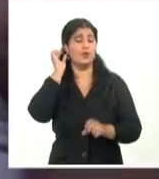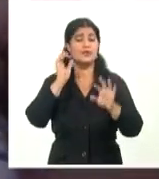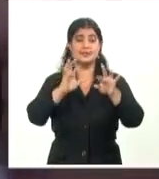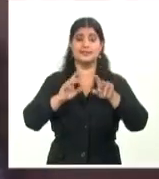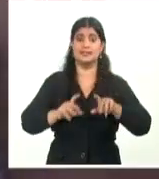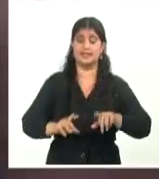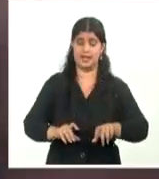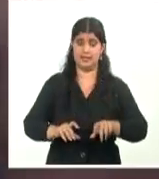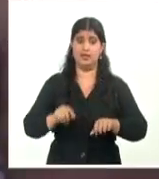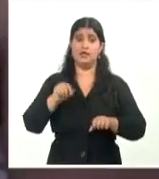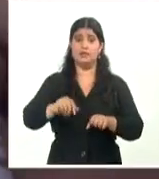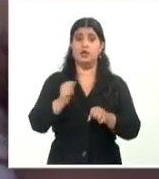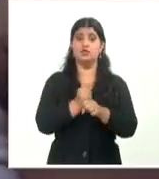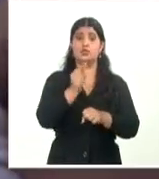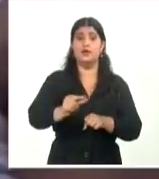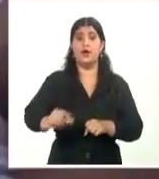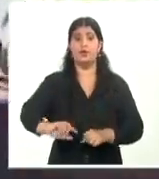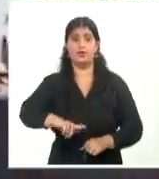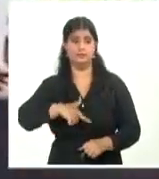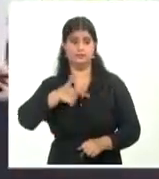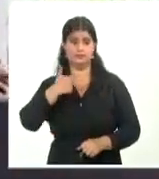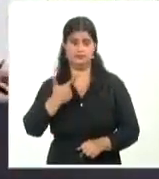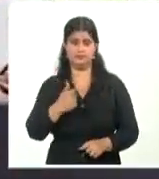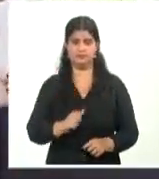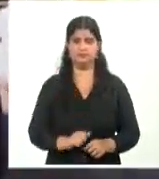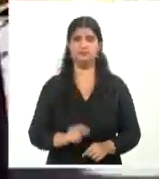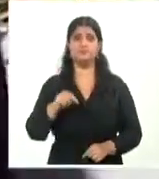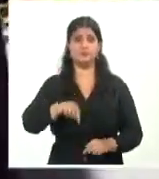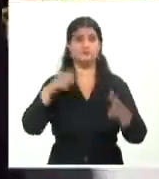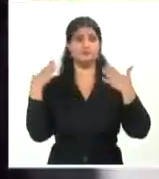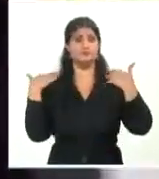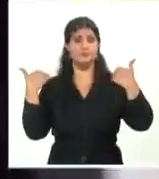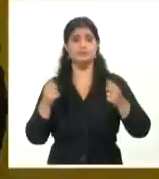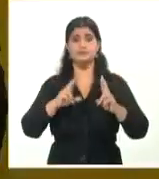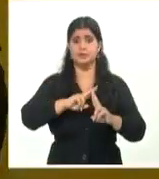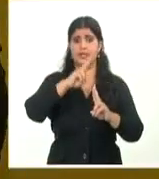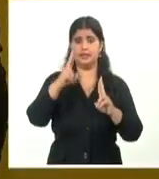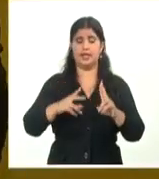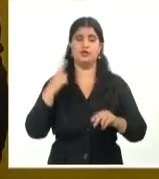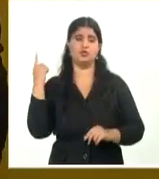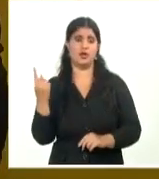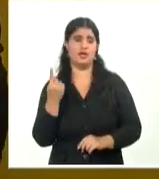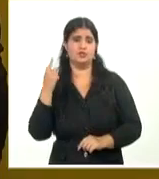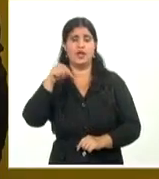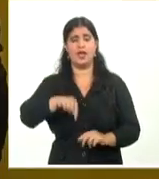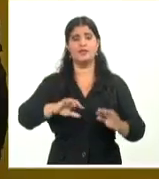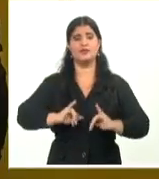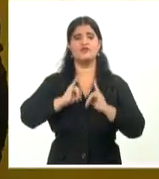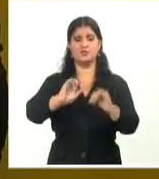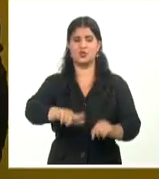de la Cultura, Nereida López, actual directora del Teatro Nacional de Cuba. Y así me despido. Muy buenas tardes.